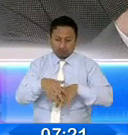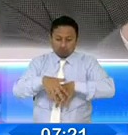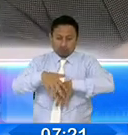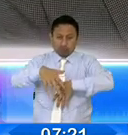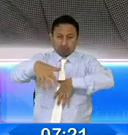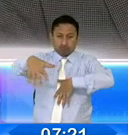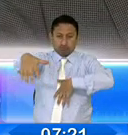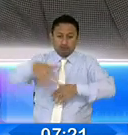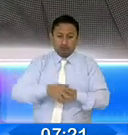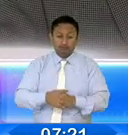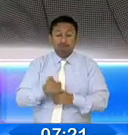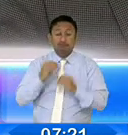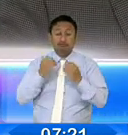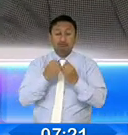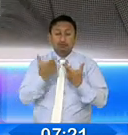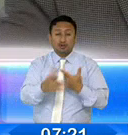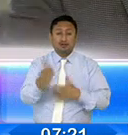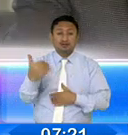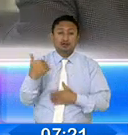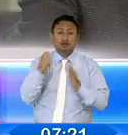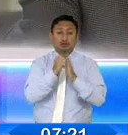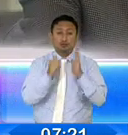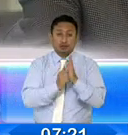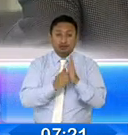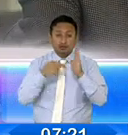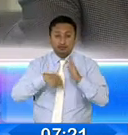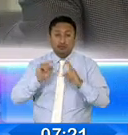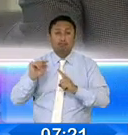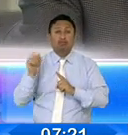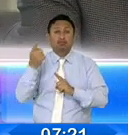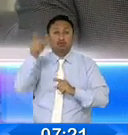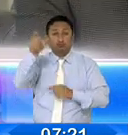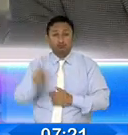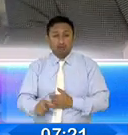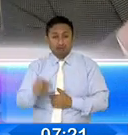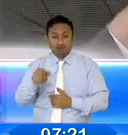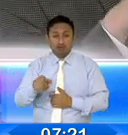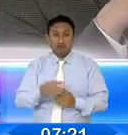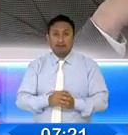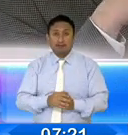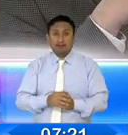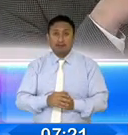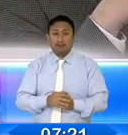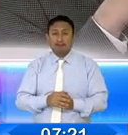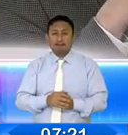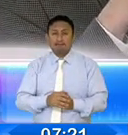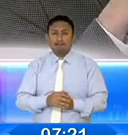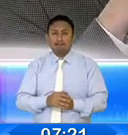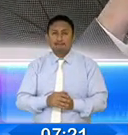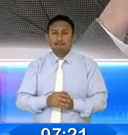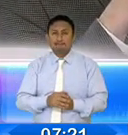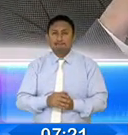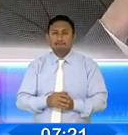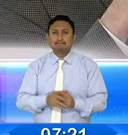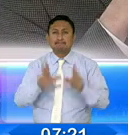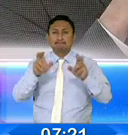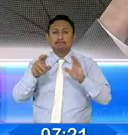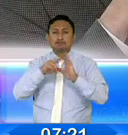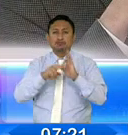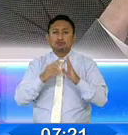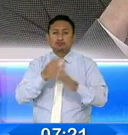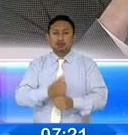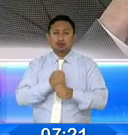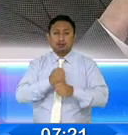agendas. Vamos a dar prioridad a las personas en que se manejen el bioseguridad. Por ejemplo, la mascarilla